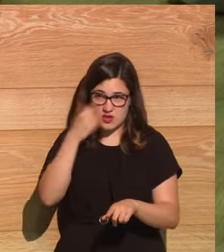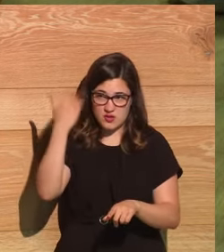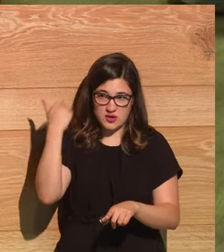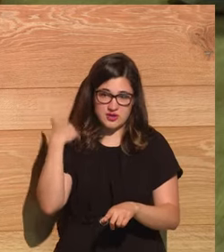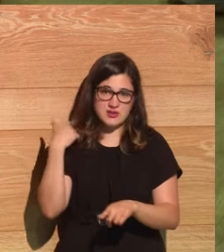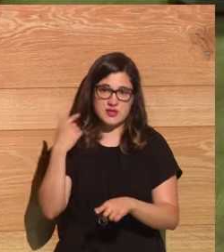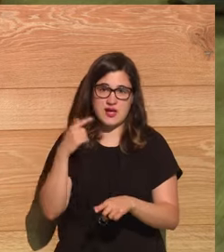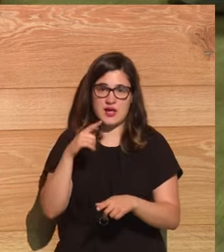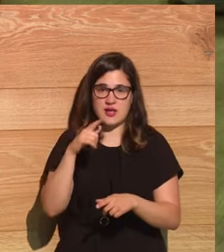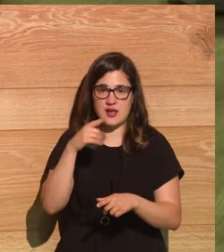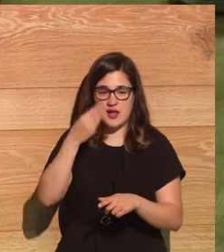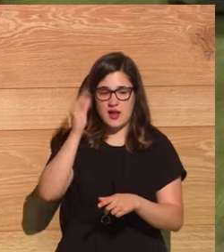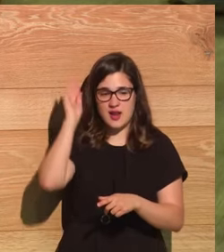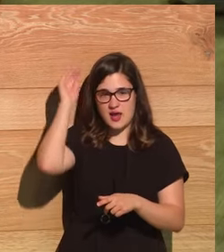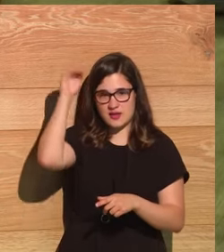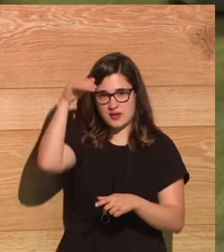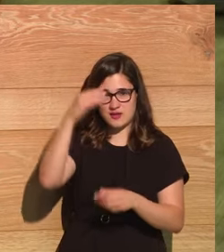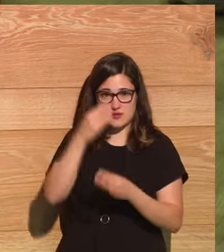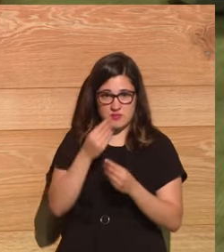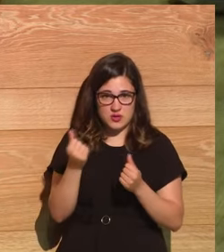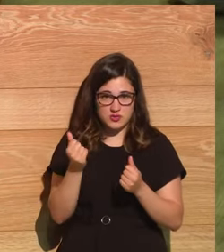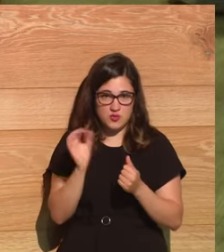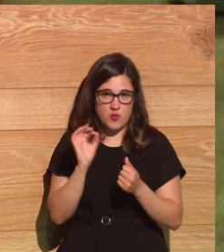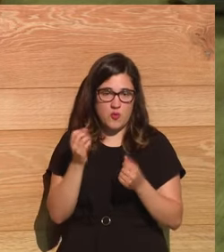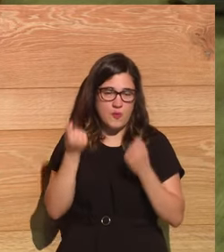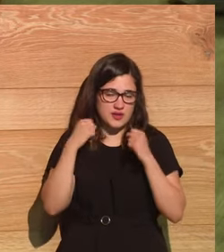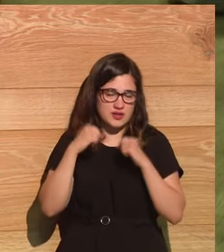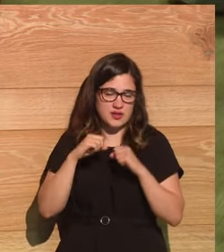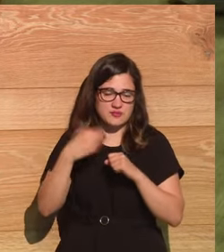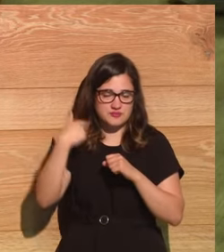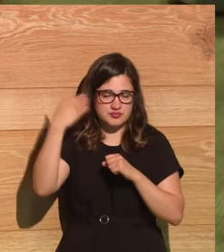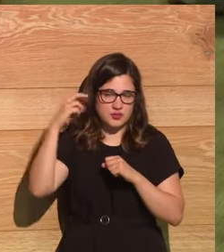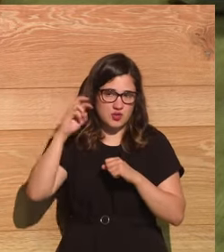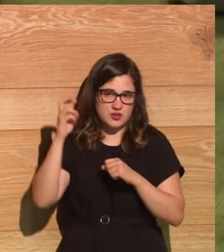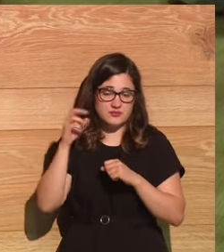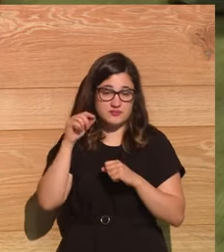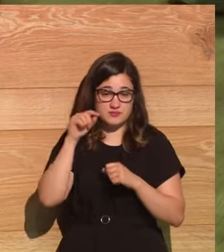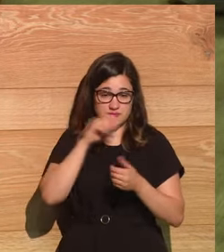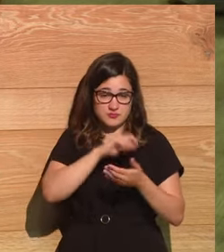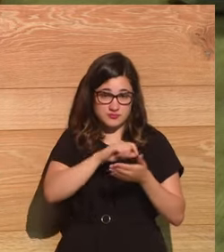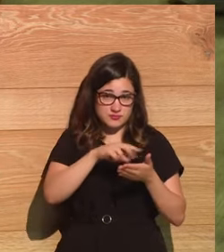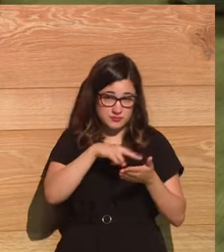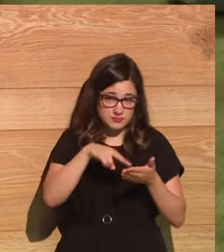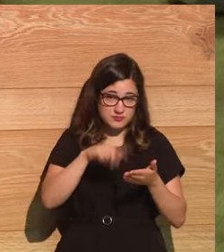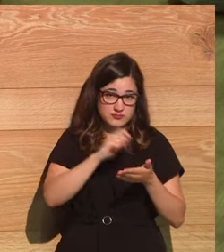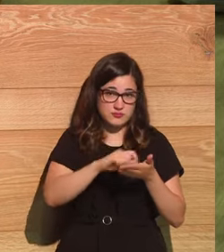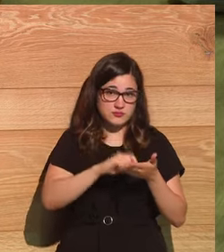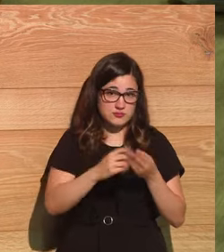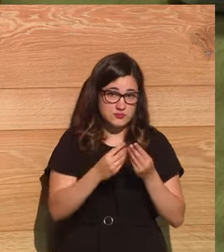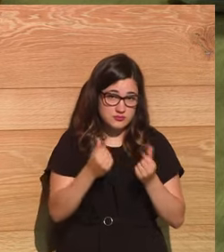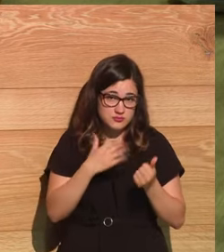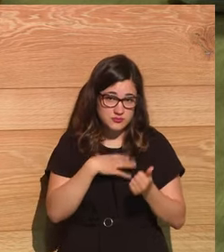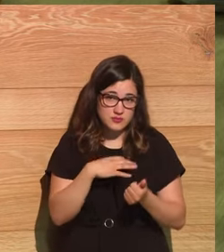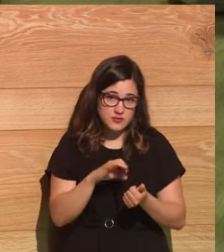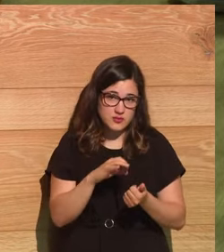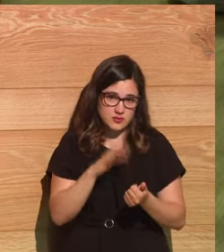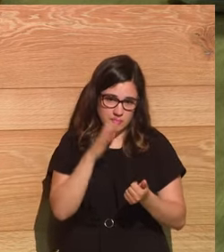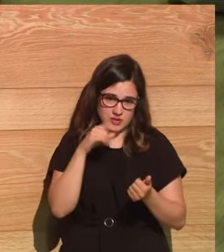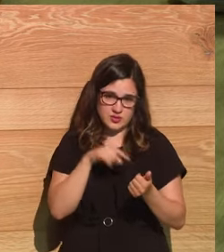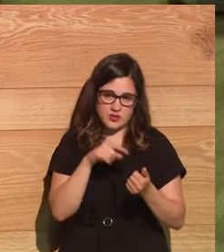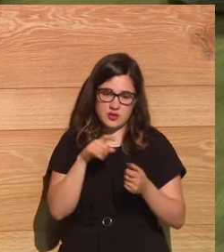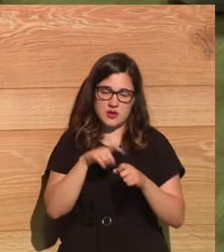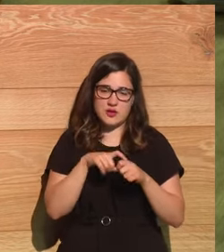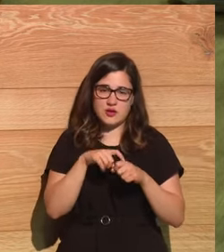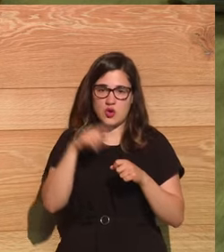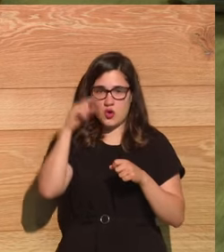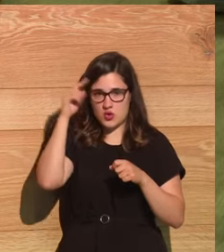o otras prácticas más ancestrales? ¿Crees que estamos destinados precisamente por eso, porque es un elemento cultural, porque no es un